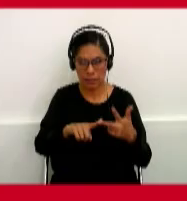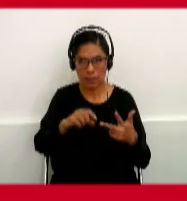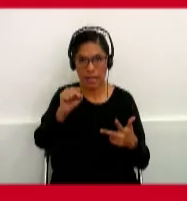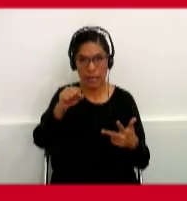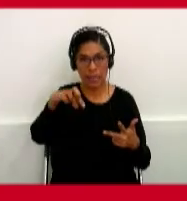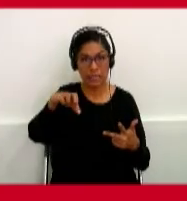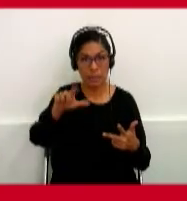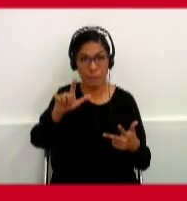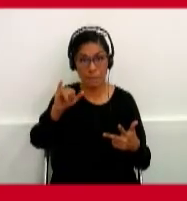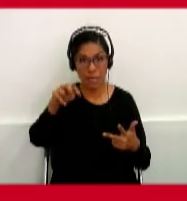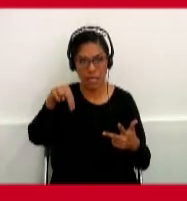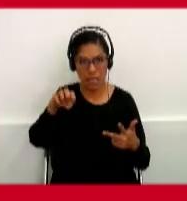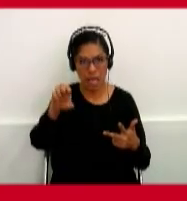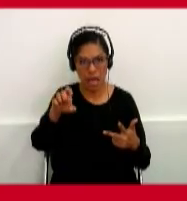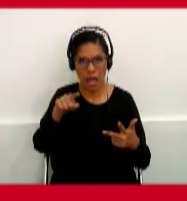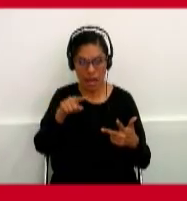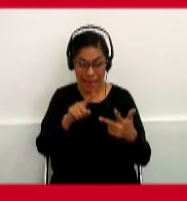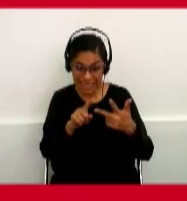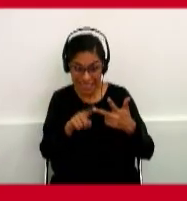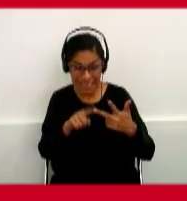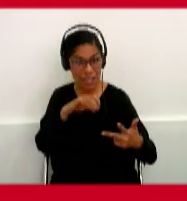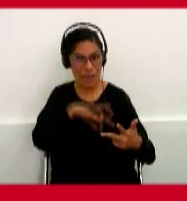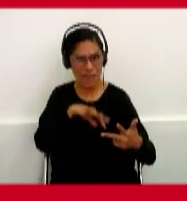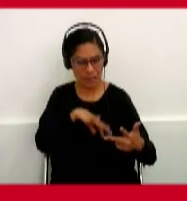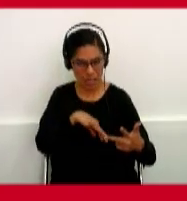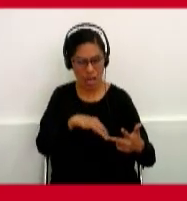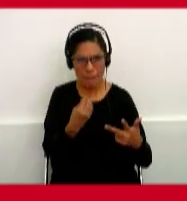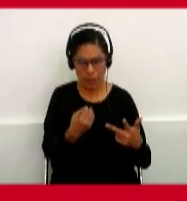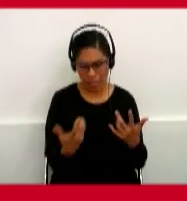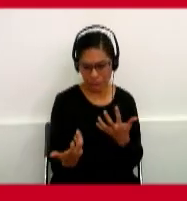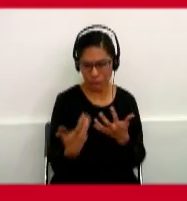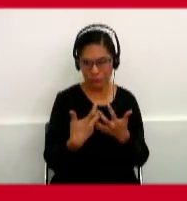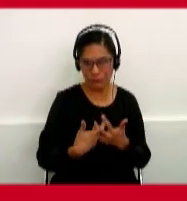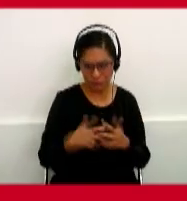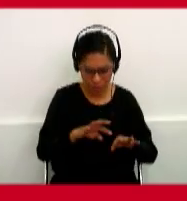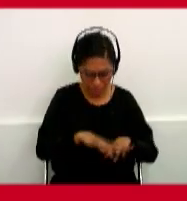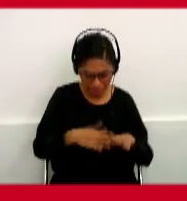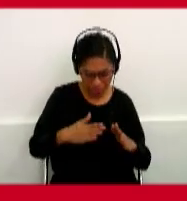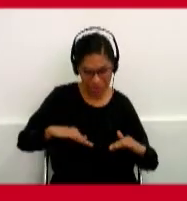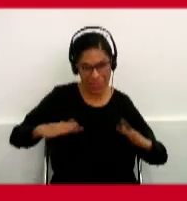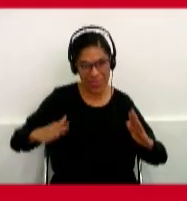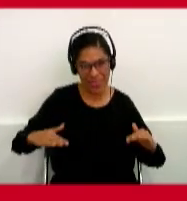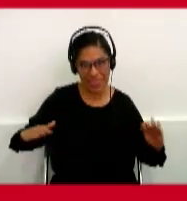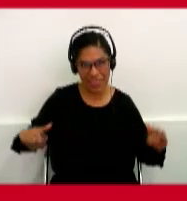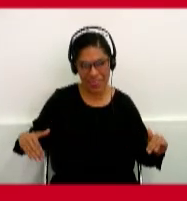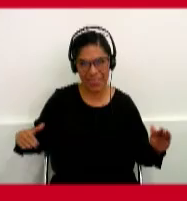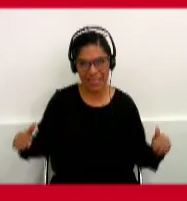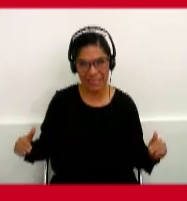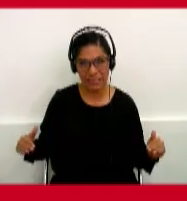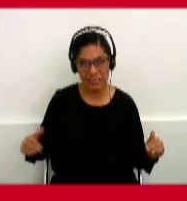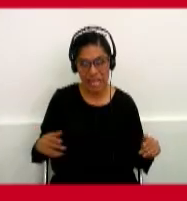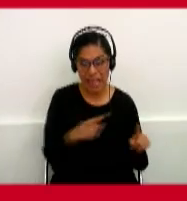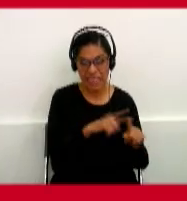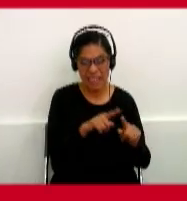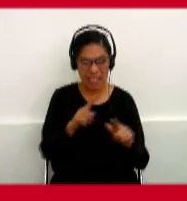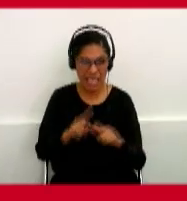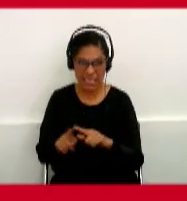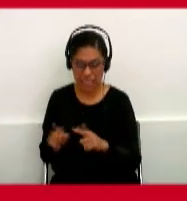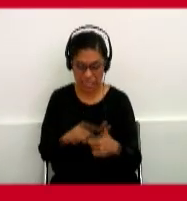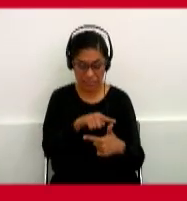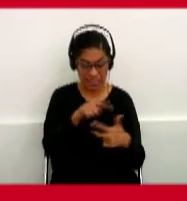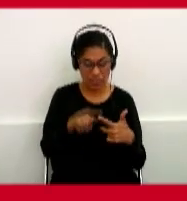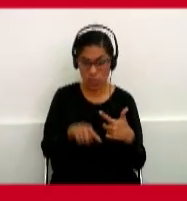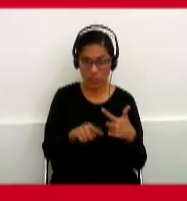ventaja es el splane porque se adecua muy bien a las superficies de falla que podemos tener, a diferencia de la esférica y